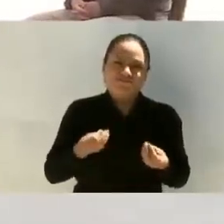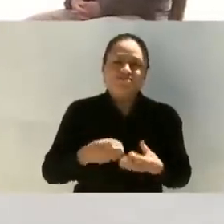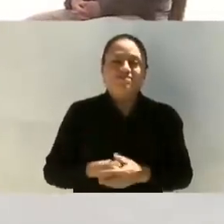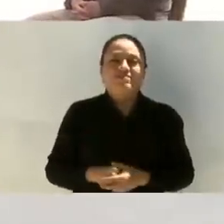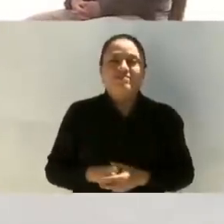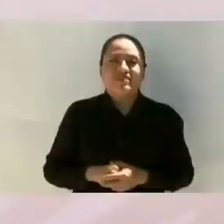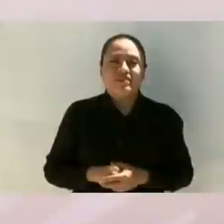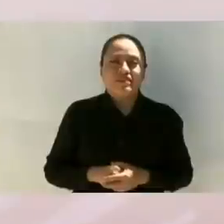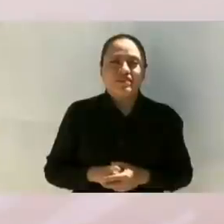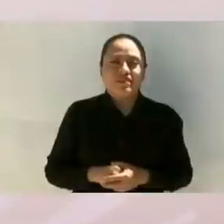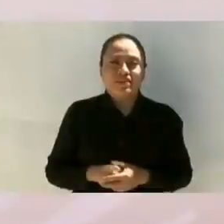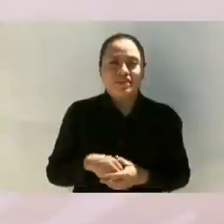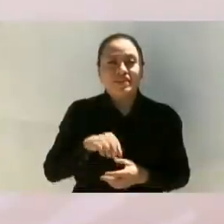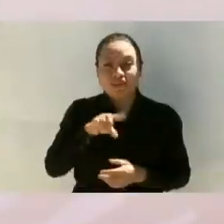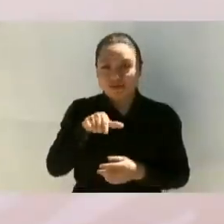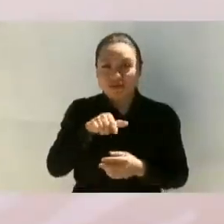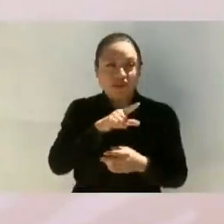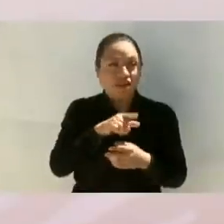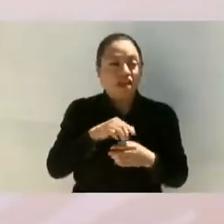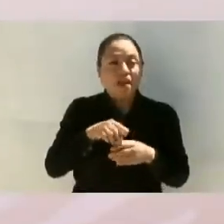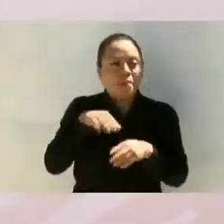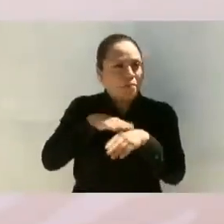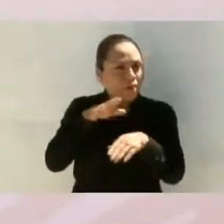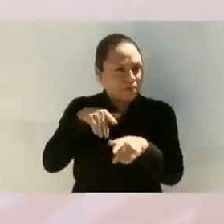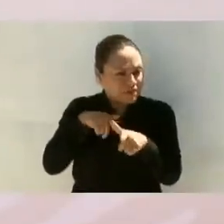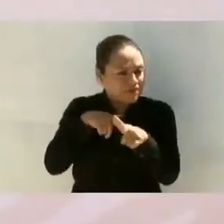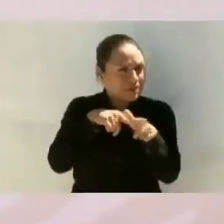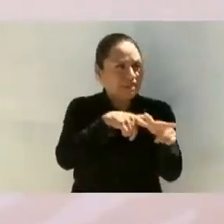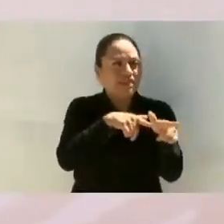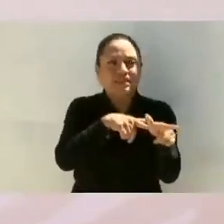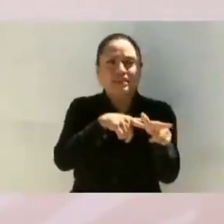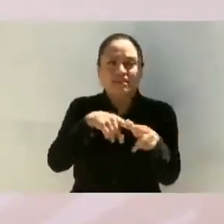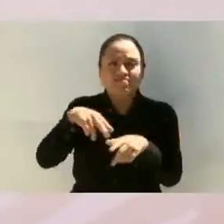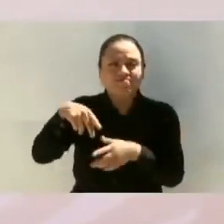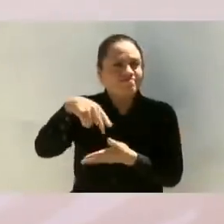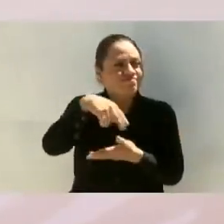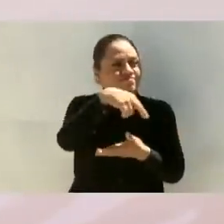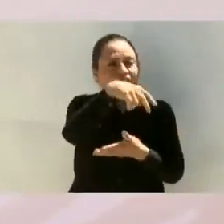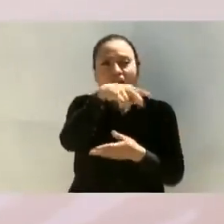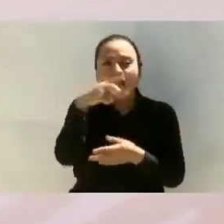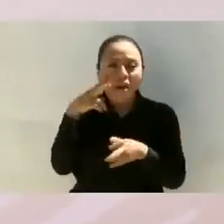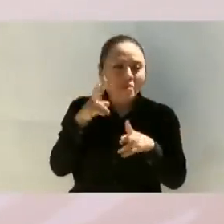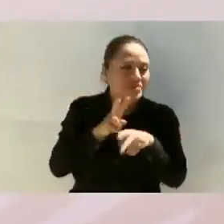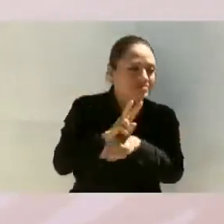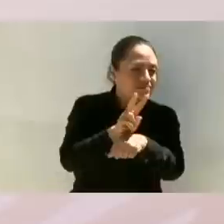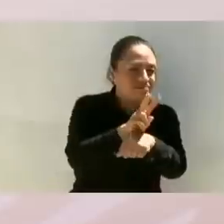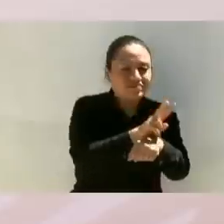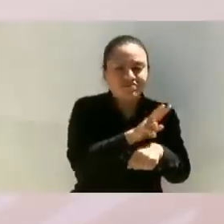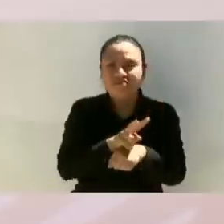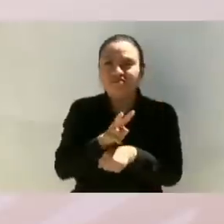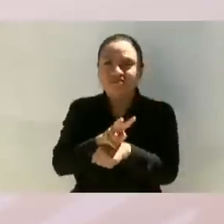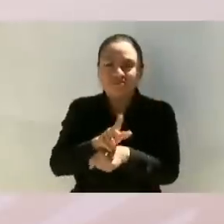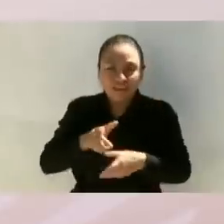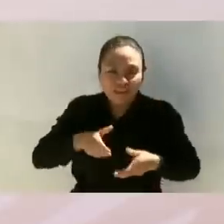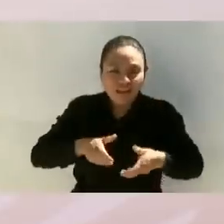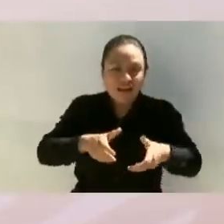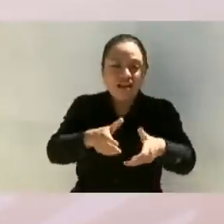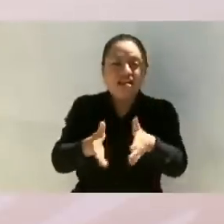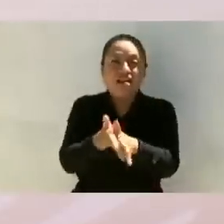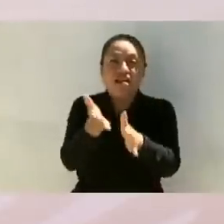ir a caminar el camino, para